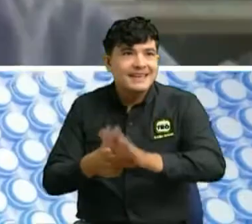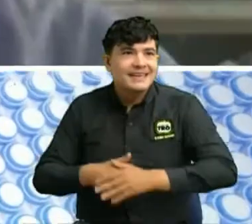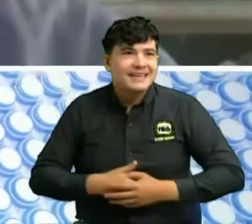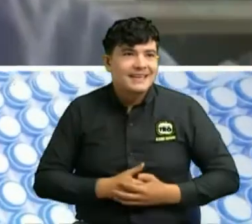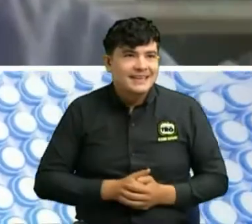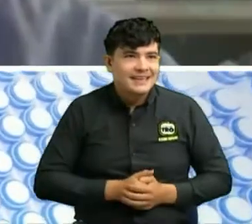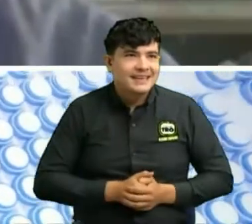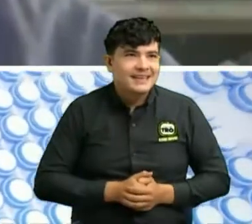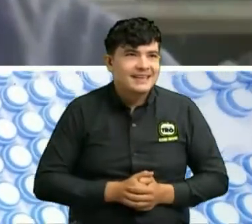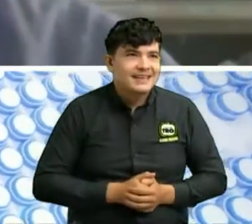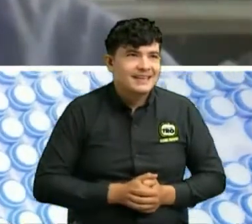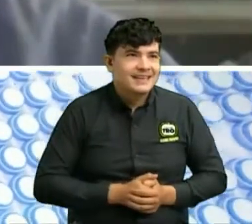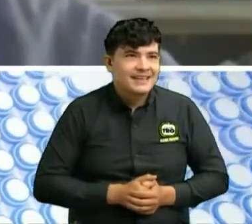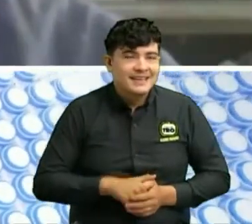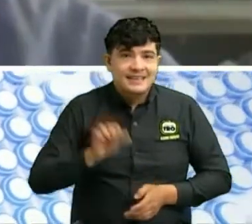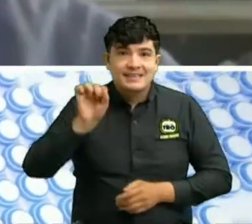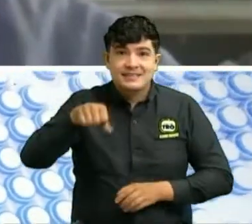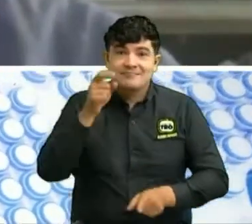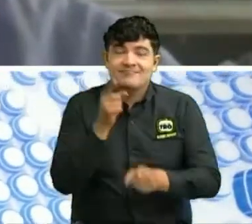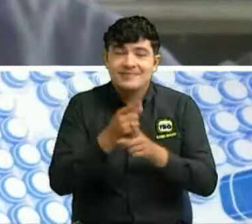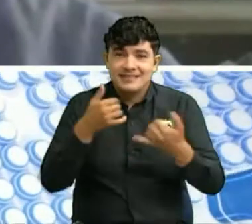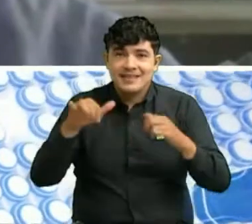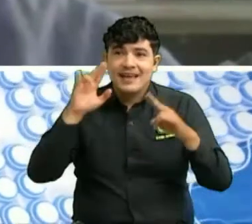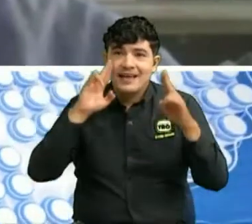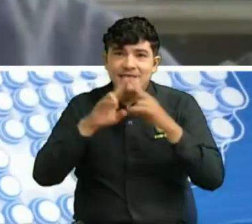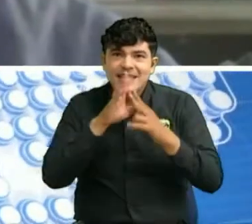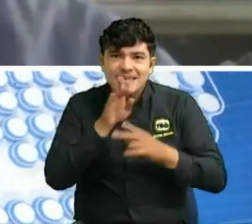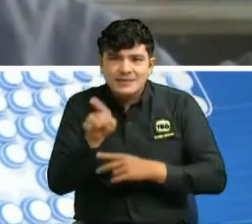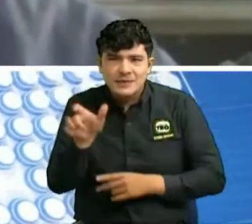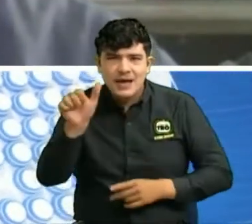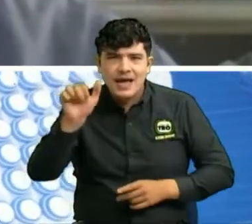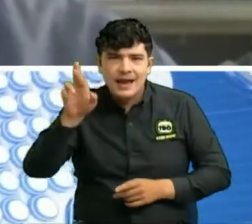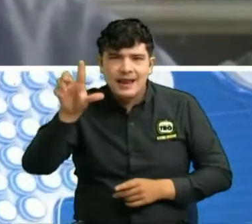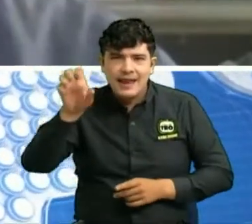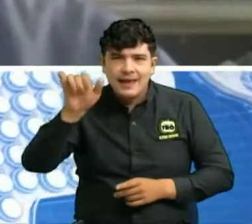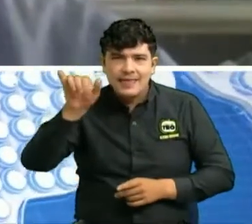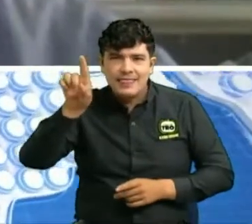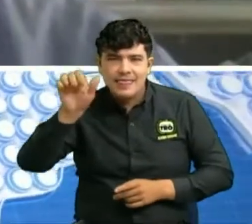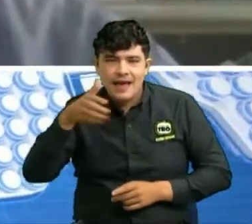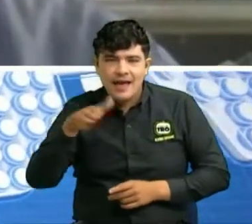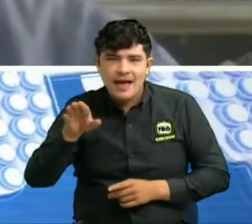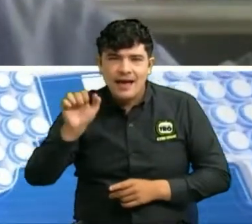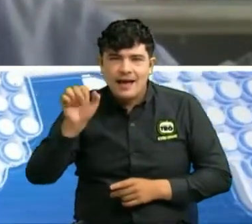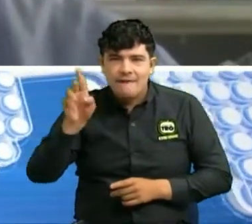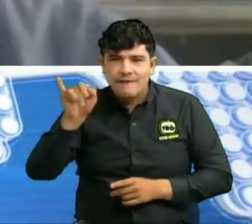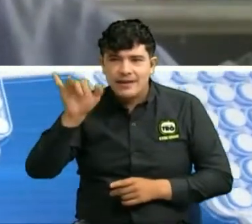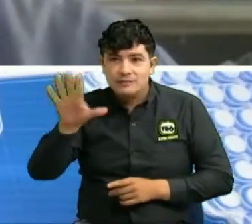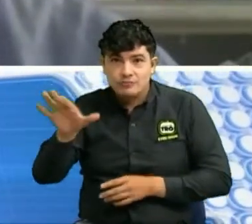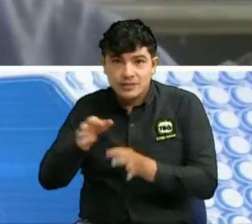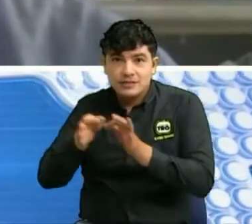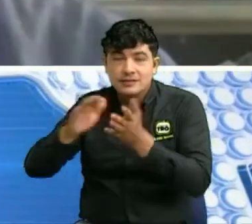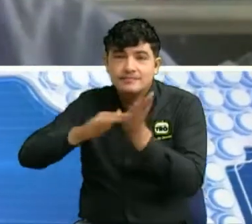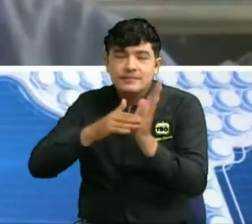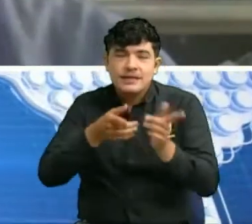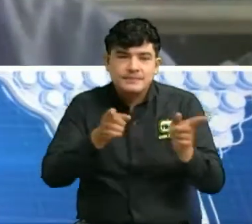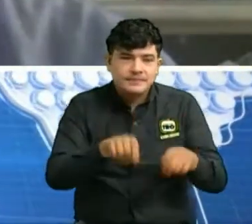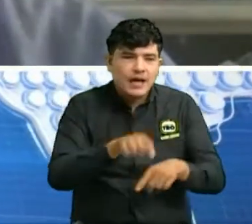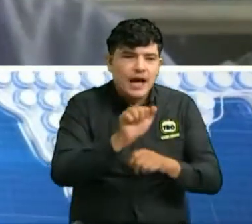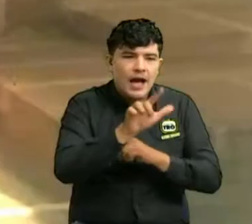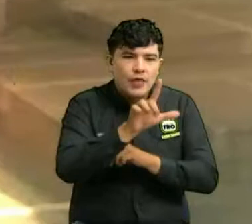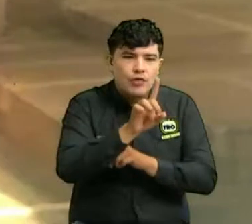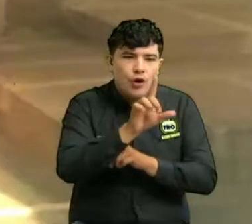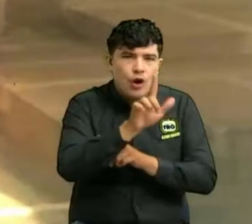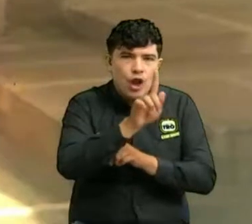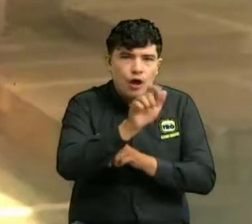ya conectados a Arleida Abril, que se conecta desde Florida Blanca. Tenemos a Adolfo Gallardo, que